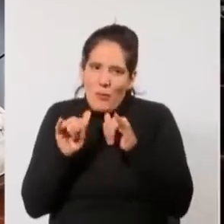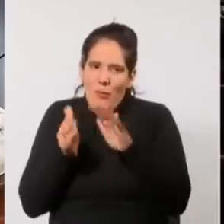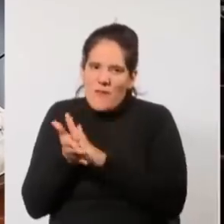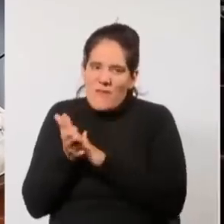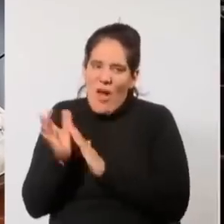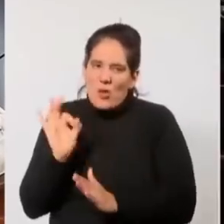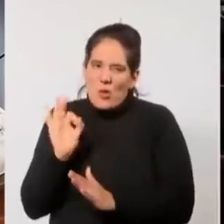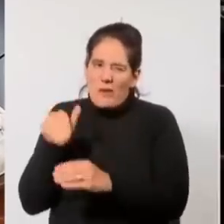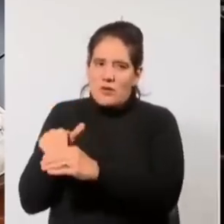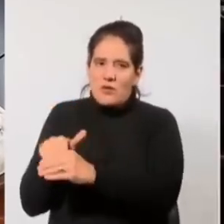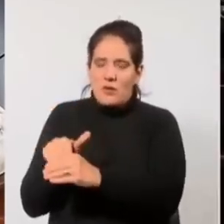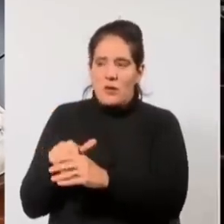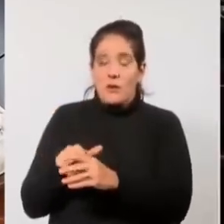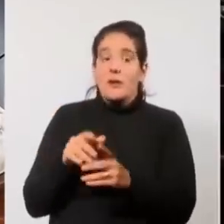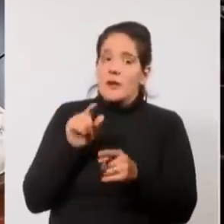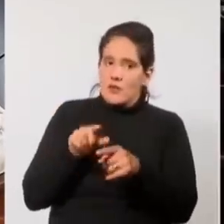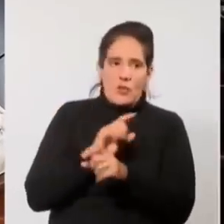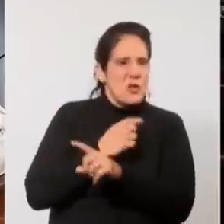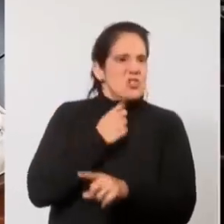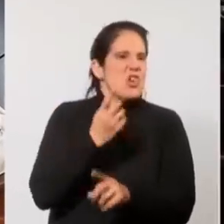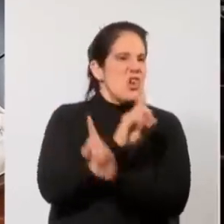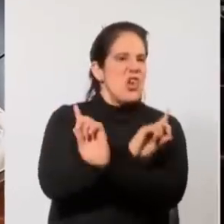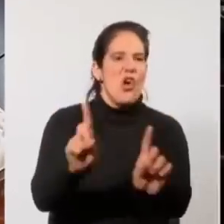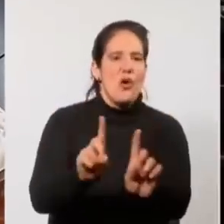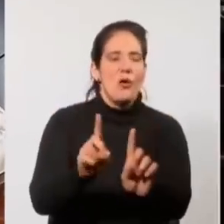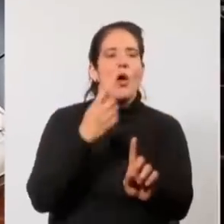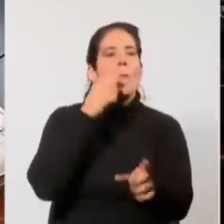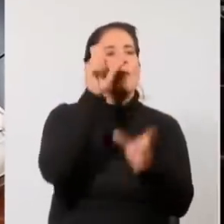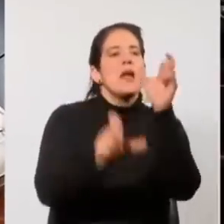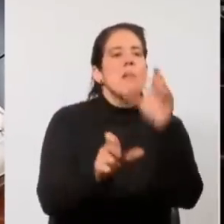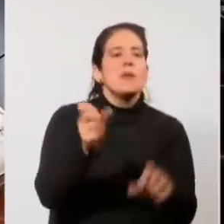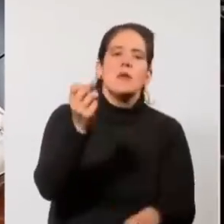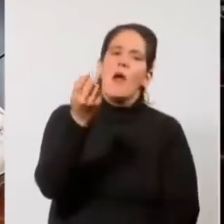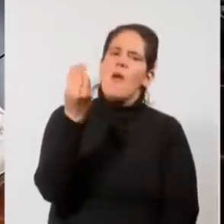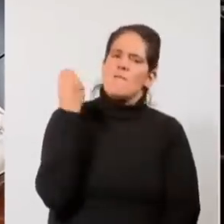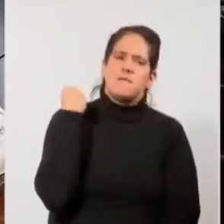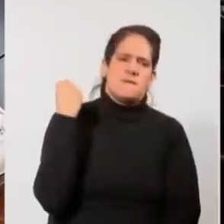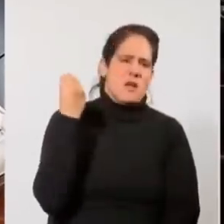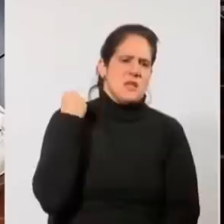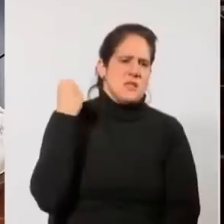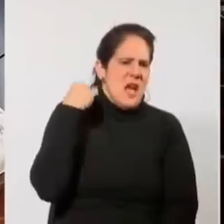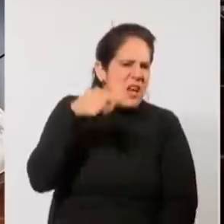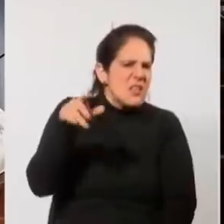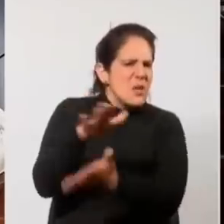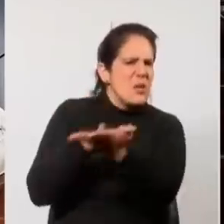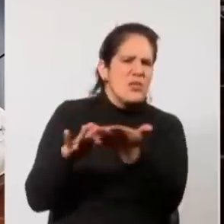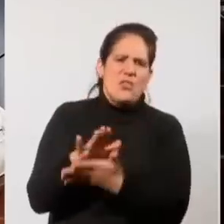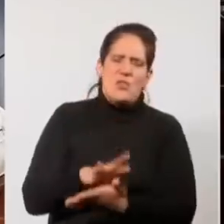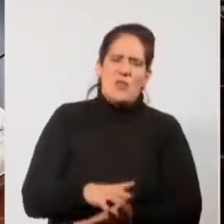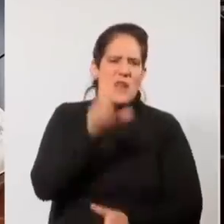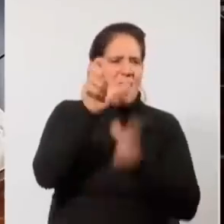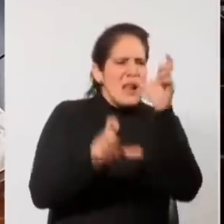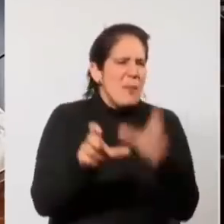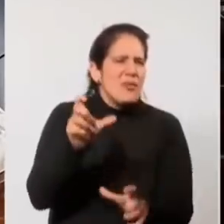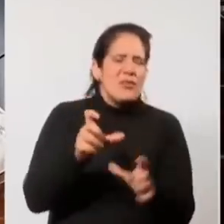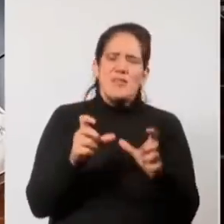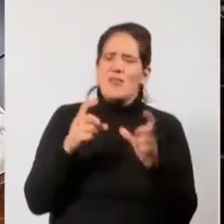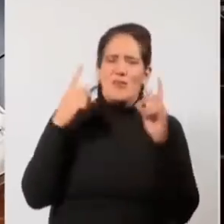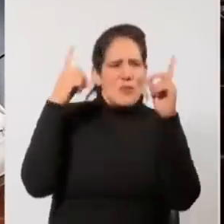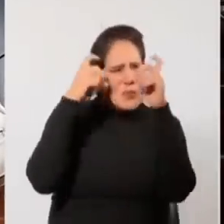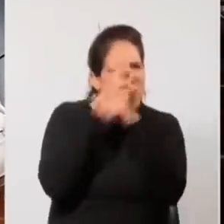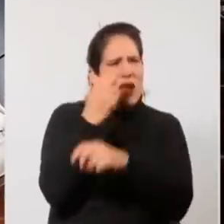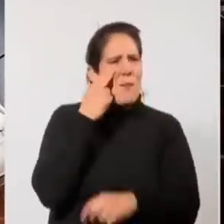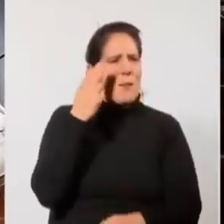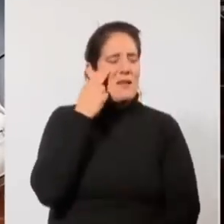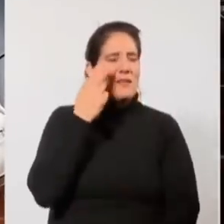electoral que no les va a dar resultado. Porque la gente está cansada de esas cosas y la gente está con muchas dificultades.